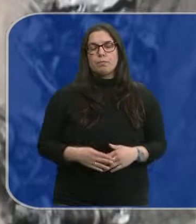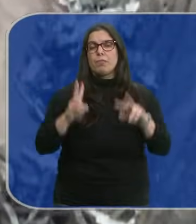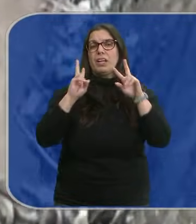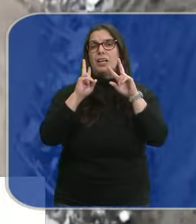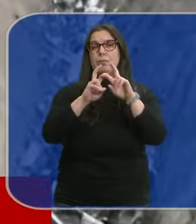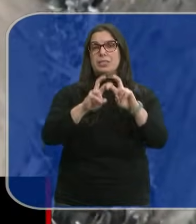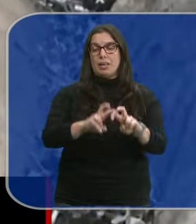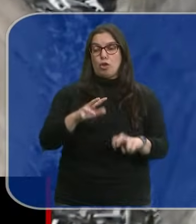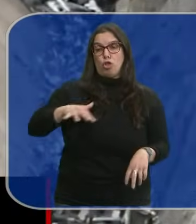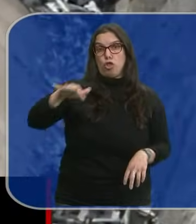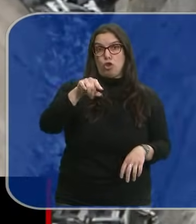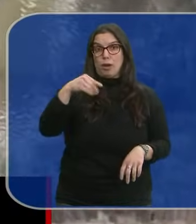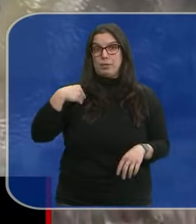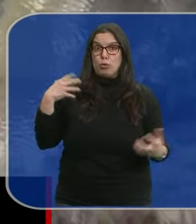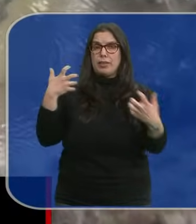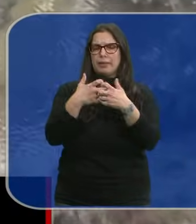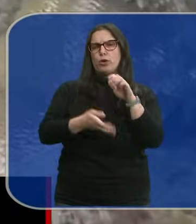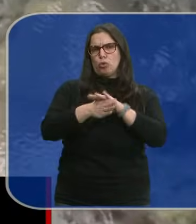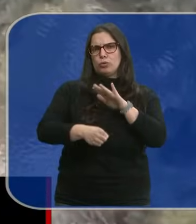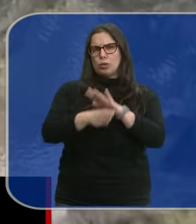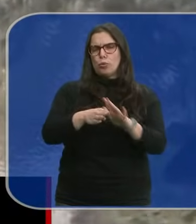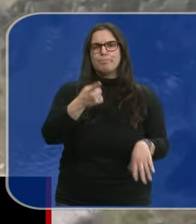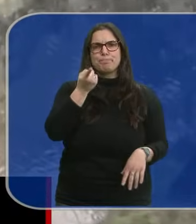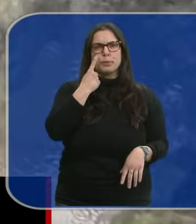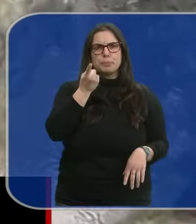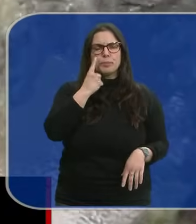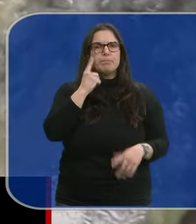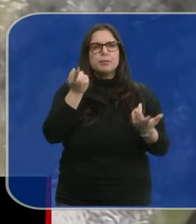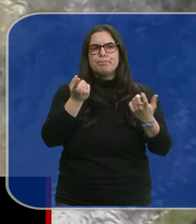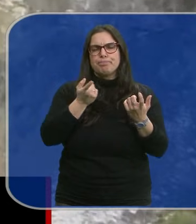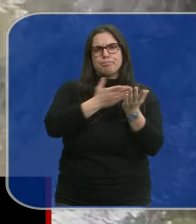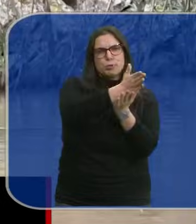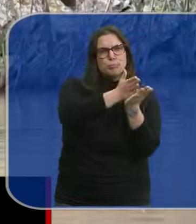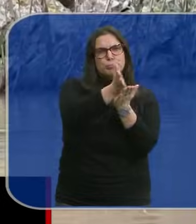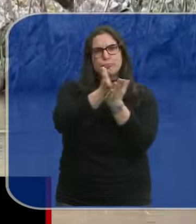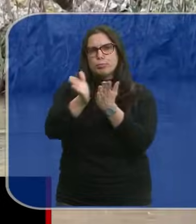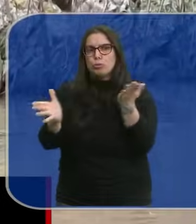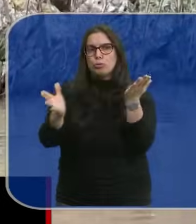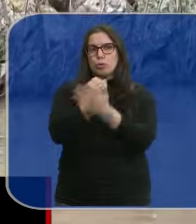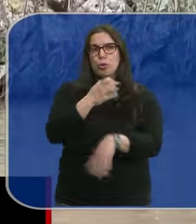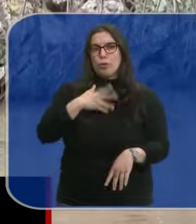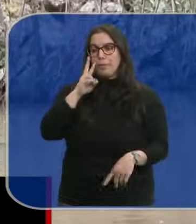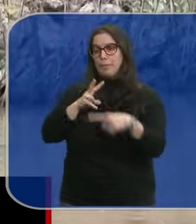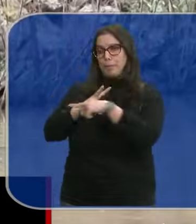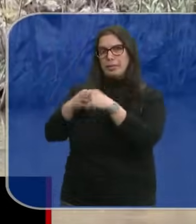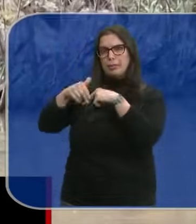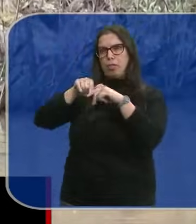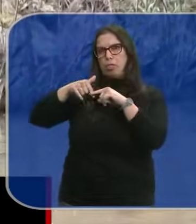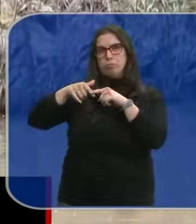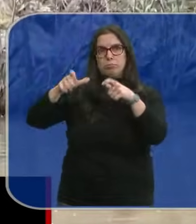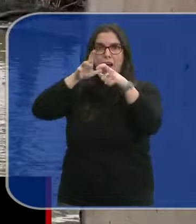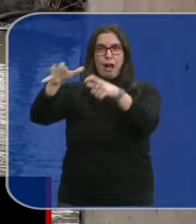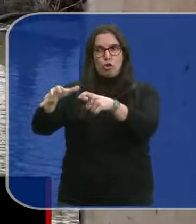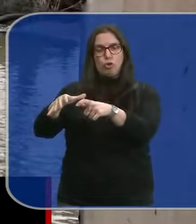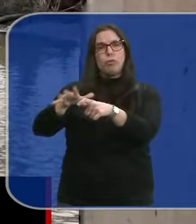Continúa la investigación en la zona cero del accidente de Adamuz. Muy pendientes de todas las hipótesis. Puede ser clave esta pieza, que ha acabado en un arroyo